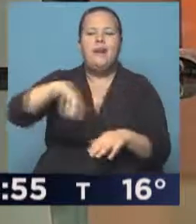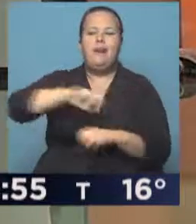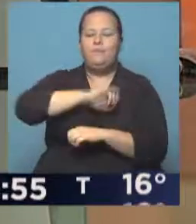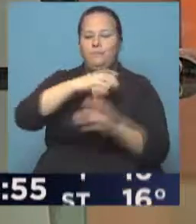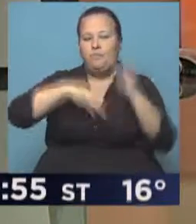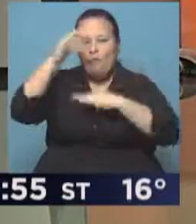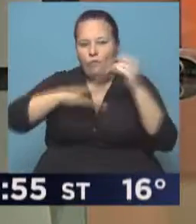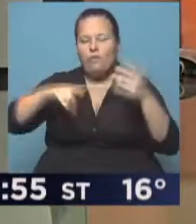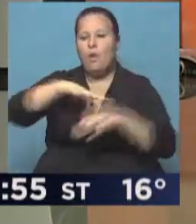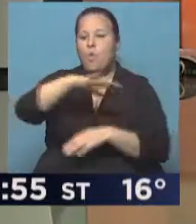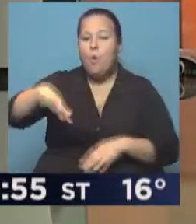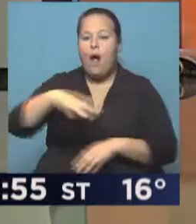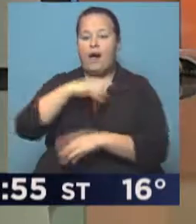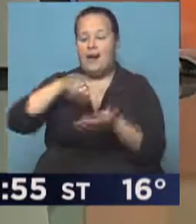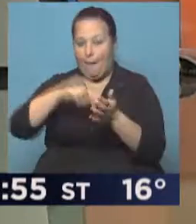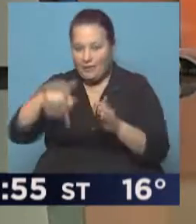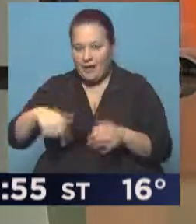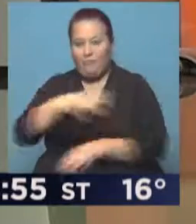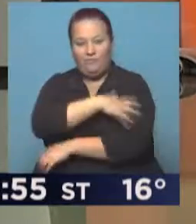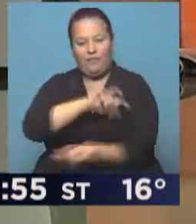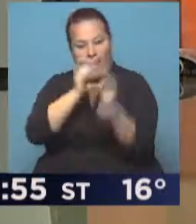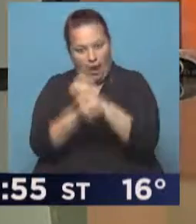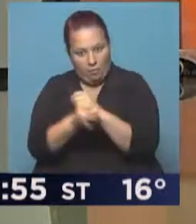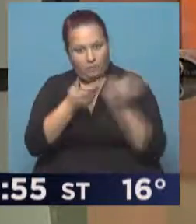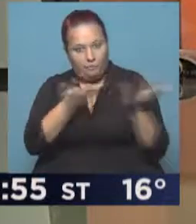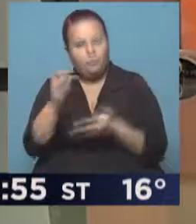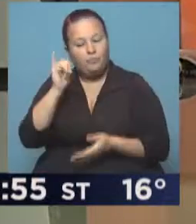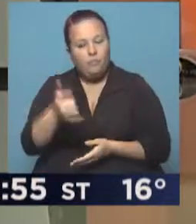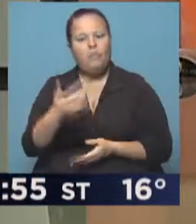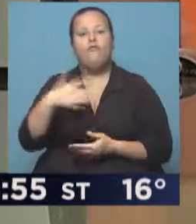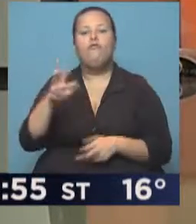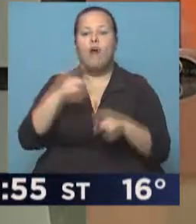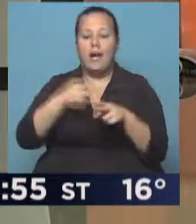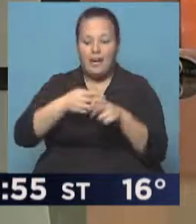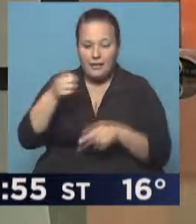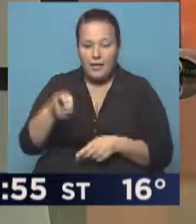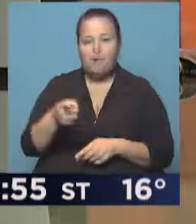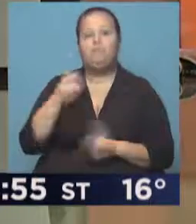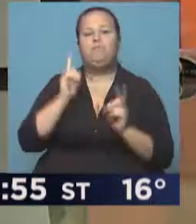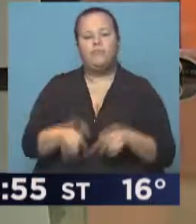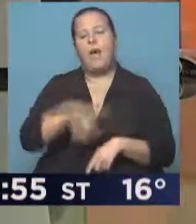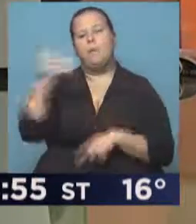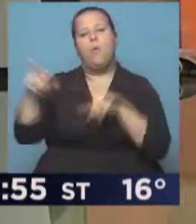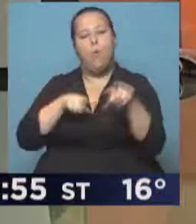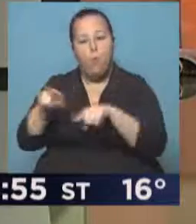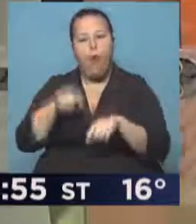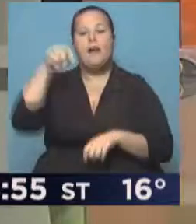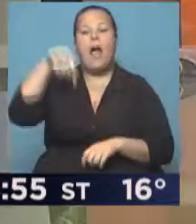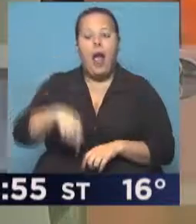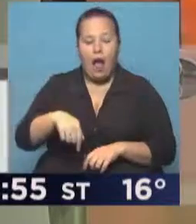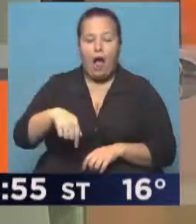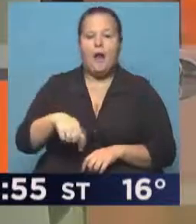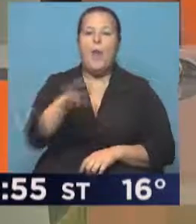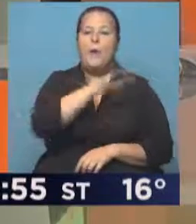de varias zonas de la capital federal y estamos con un invitado claro que sucedió en retiro que sucedió también en lugano y ahora es